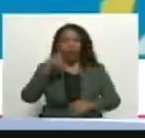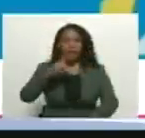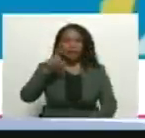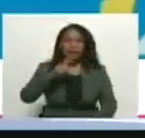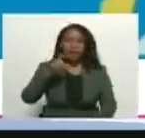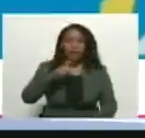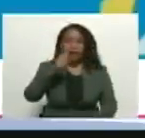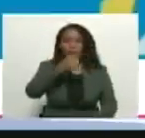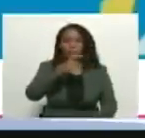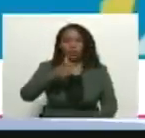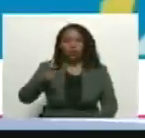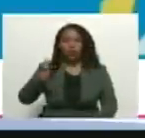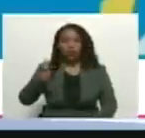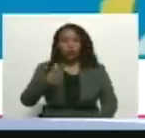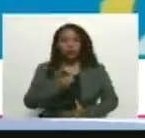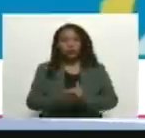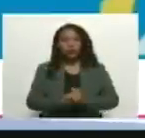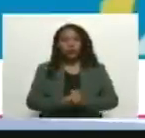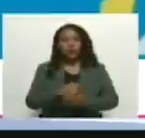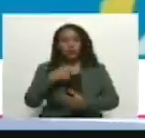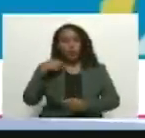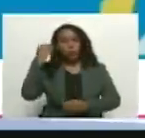Y creo que un año,